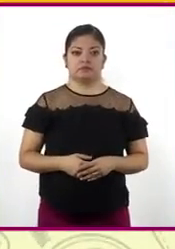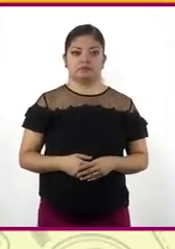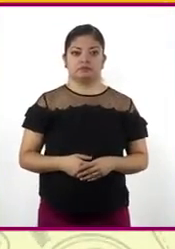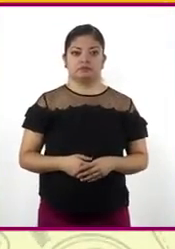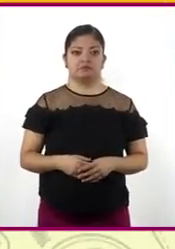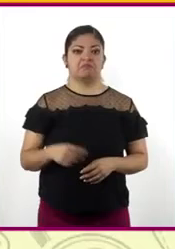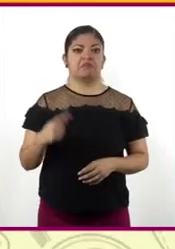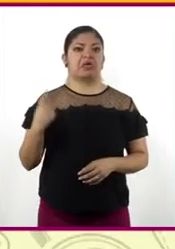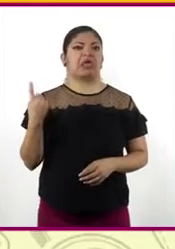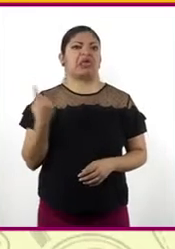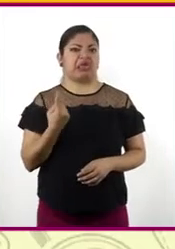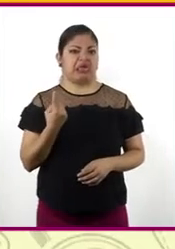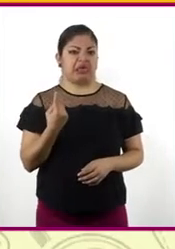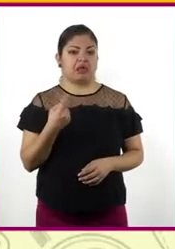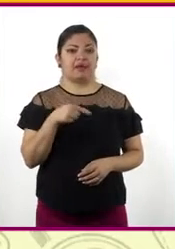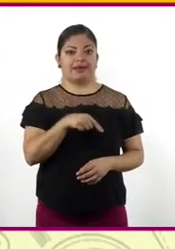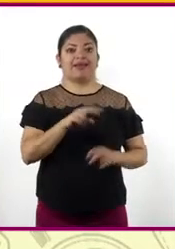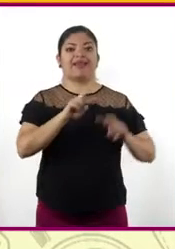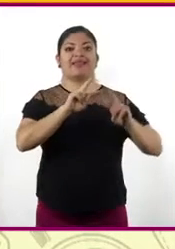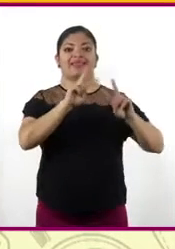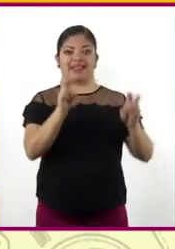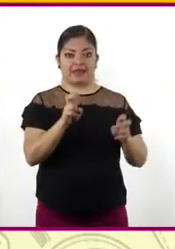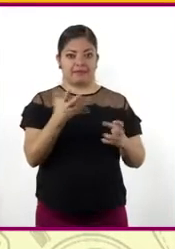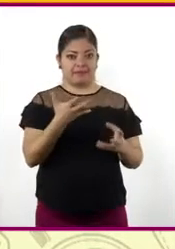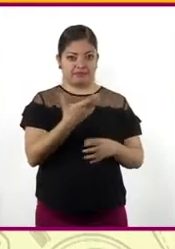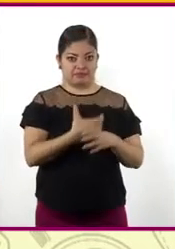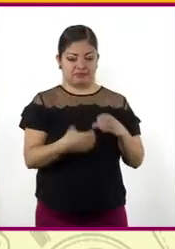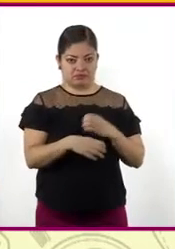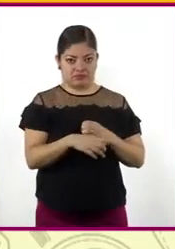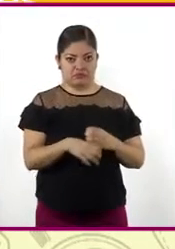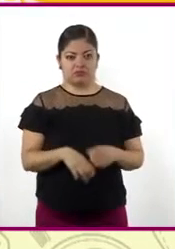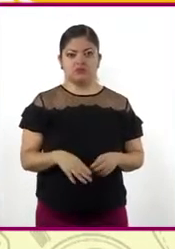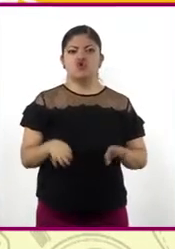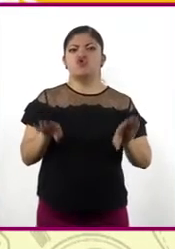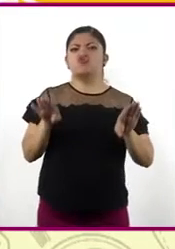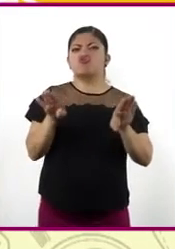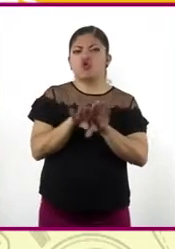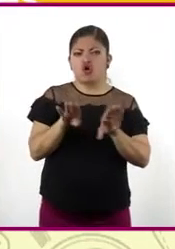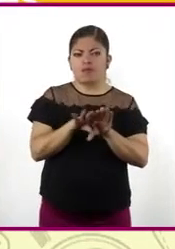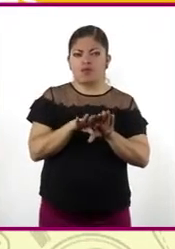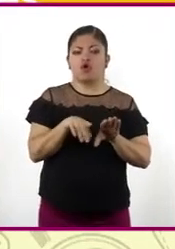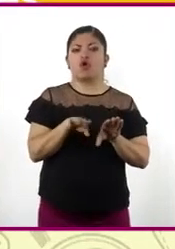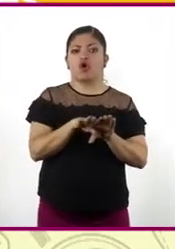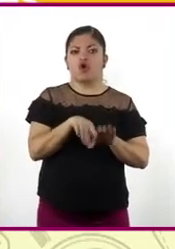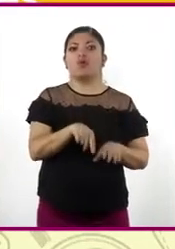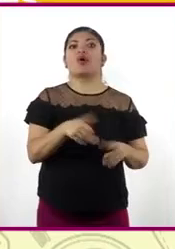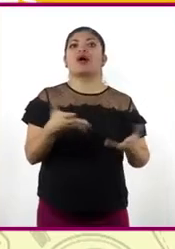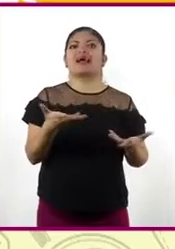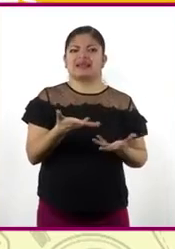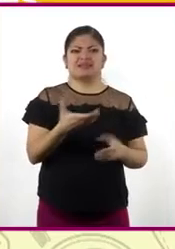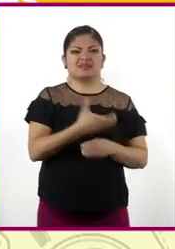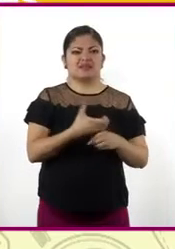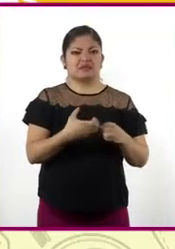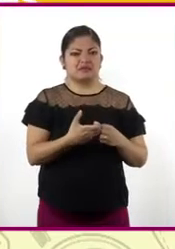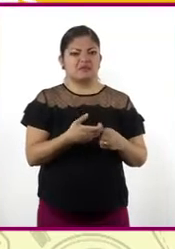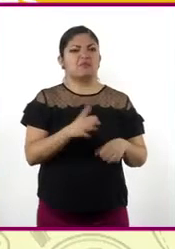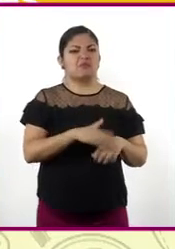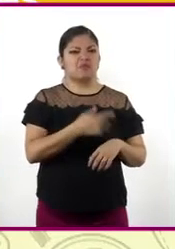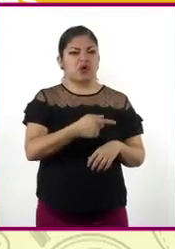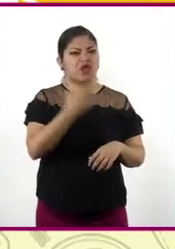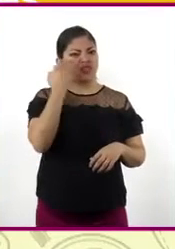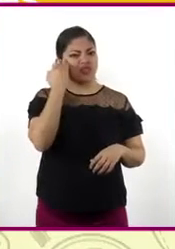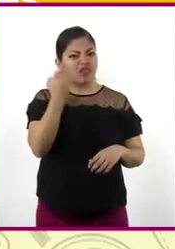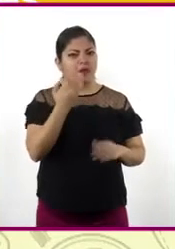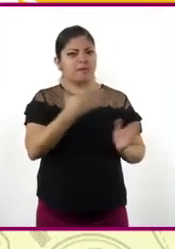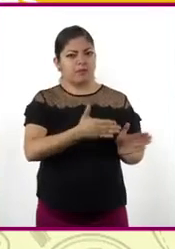¿qué? ¿Es el tema o el hecho en sí mismo? ¿Cómo? Son las circunstancias en que ocurren u ocurrieron los